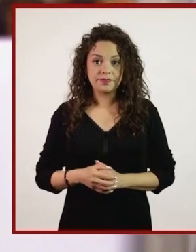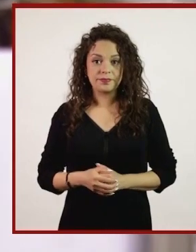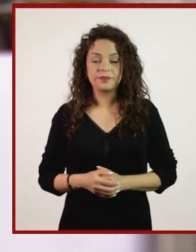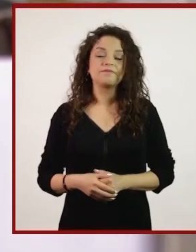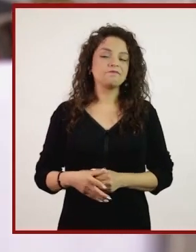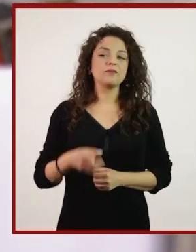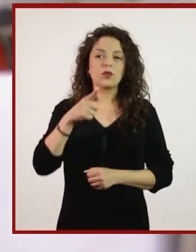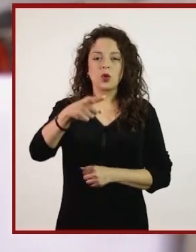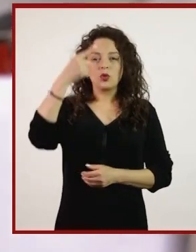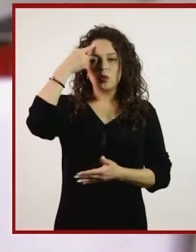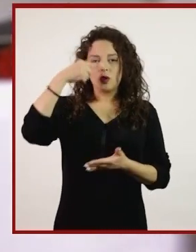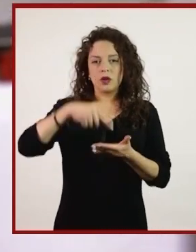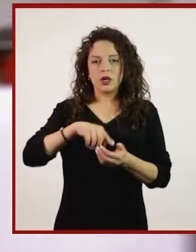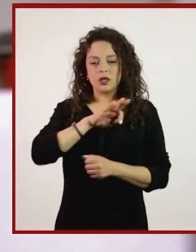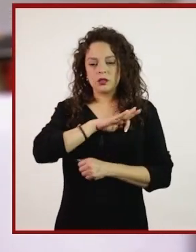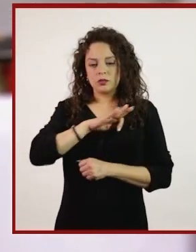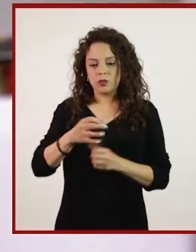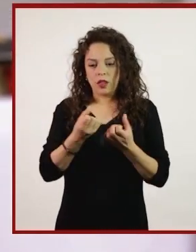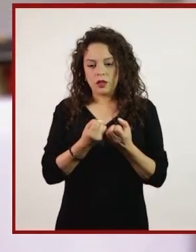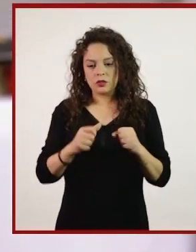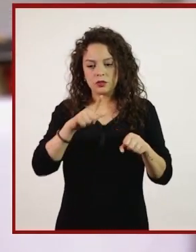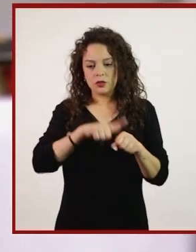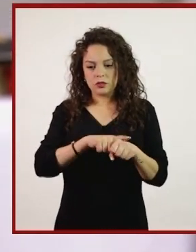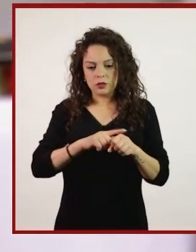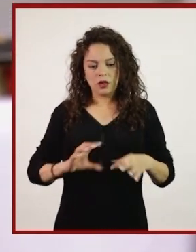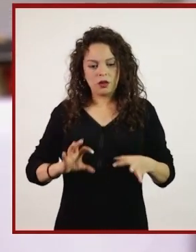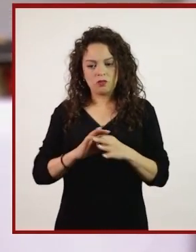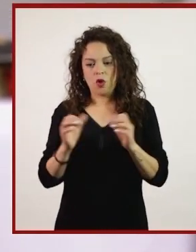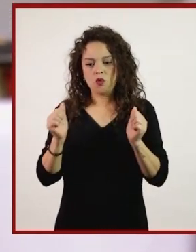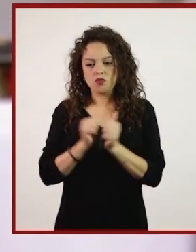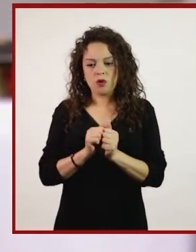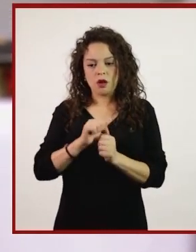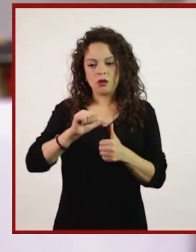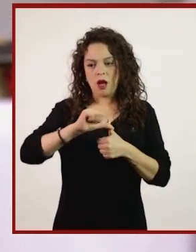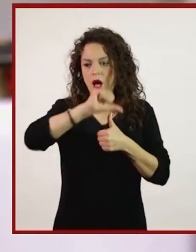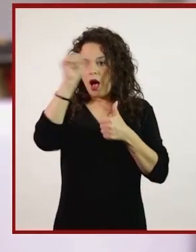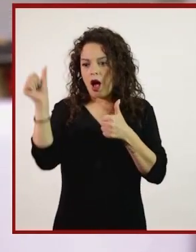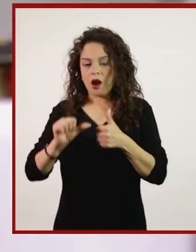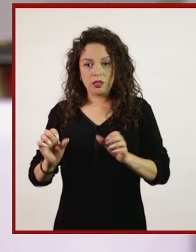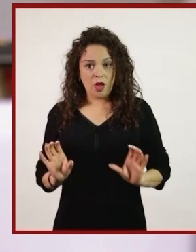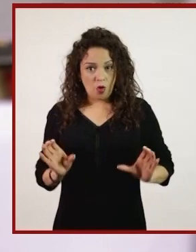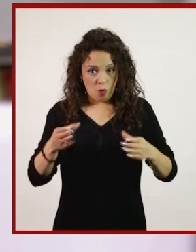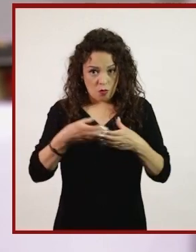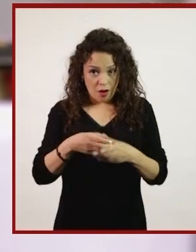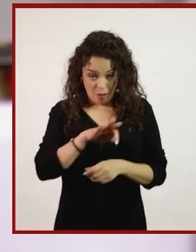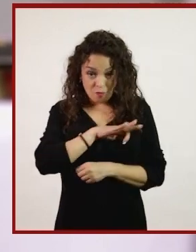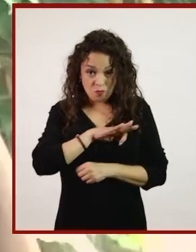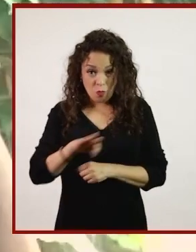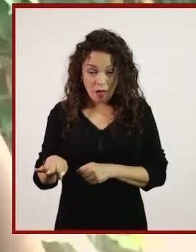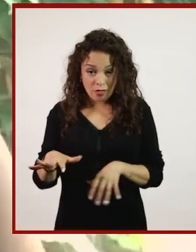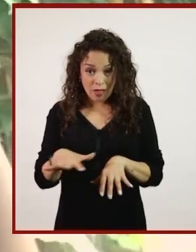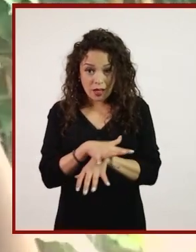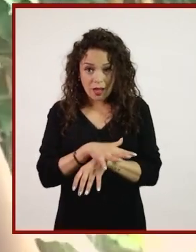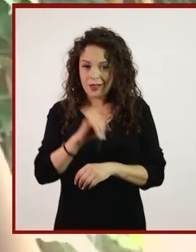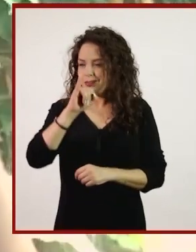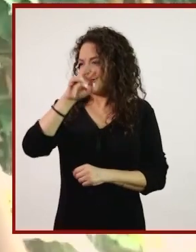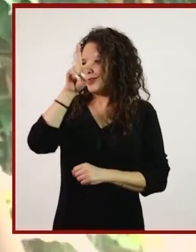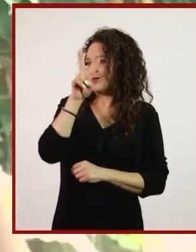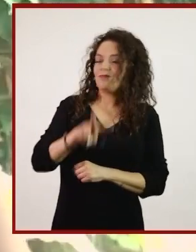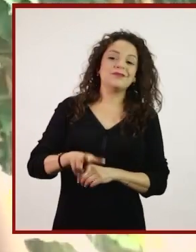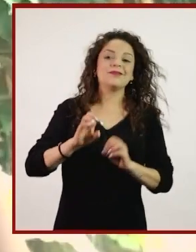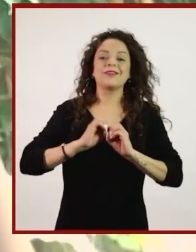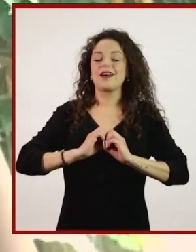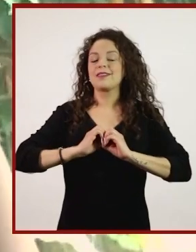Está súper presente. ¿Tú crees que se logra restaurar un tejido social con un arte creado en comunidad? Totalmente.